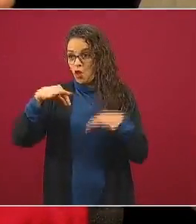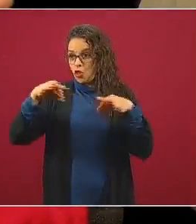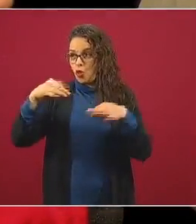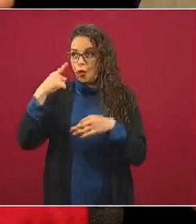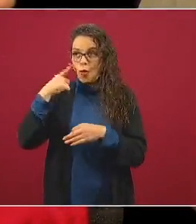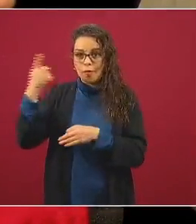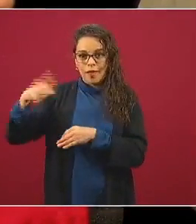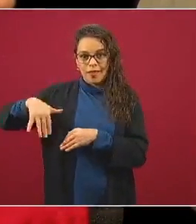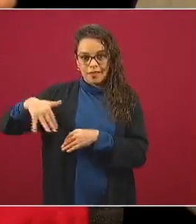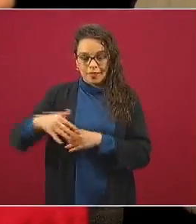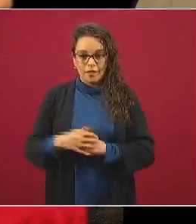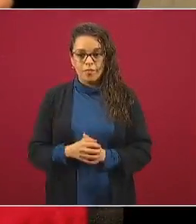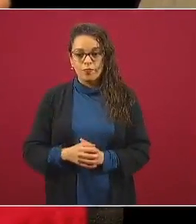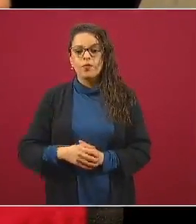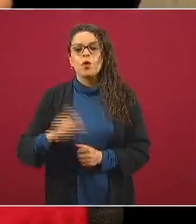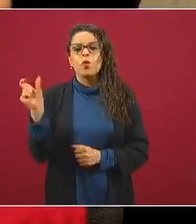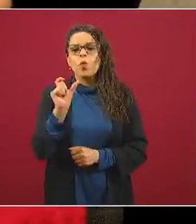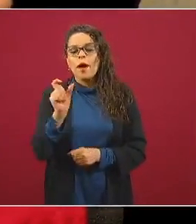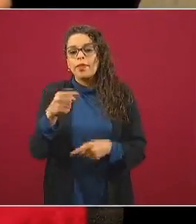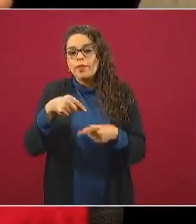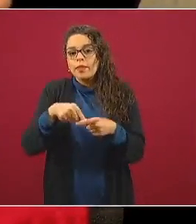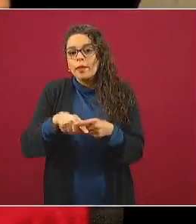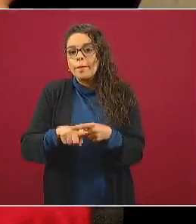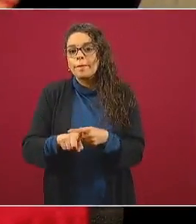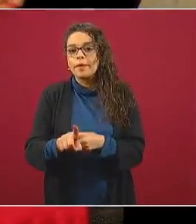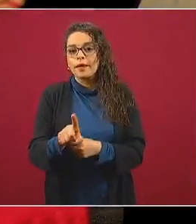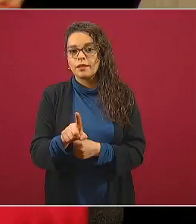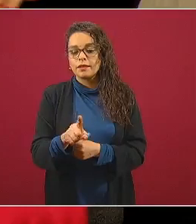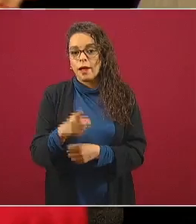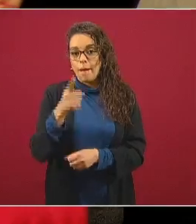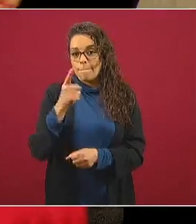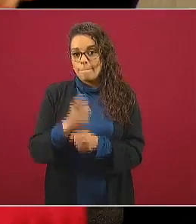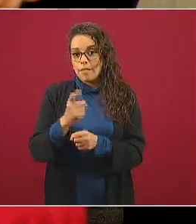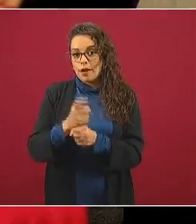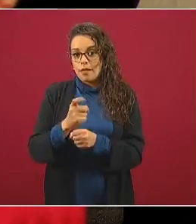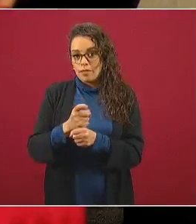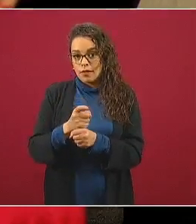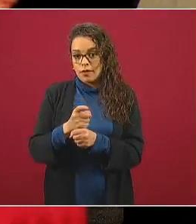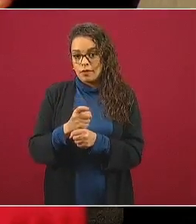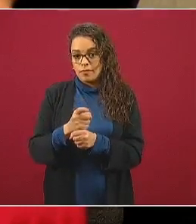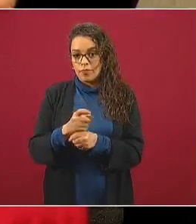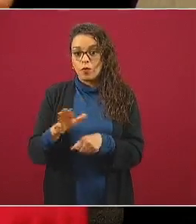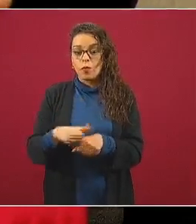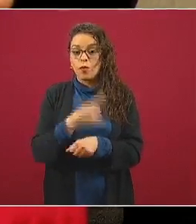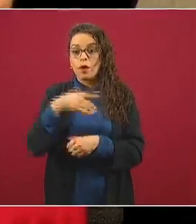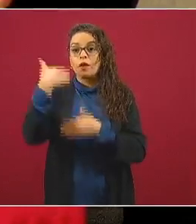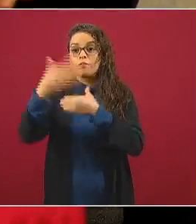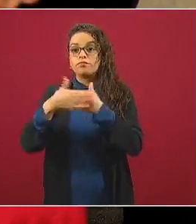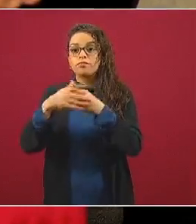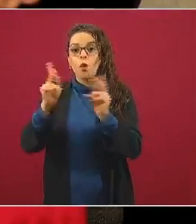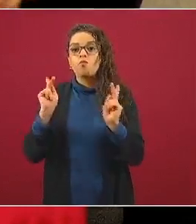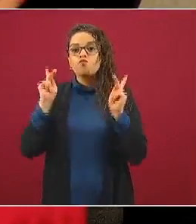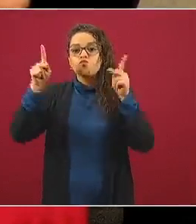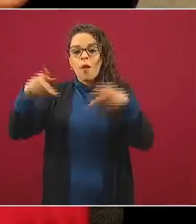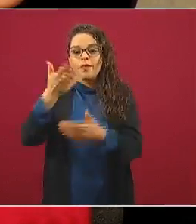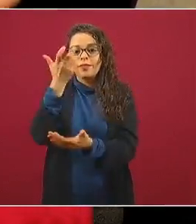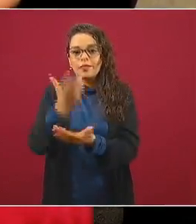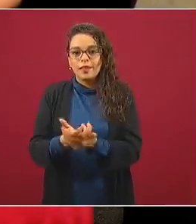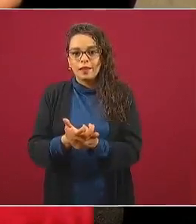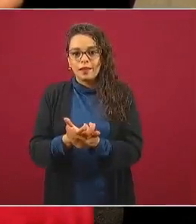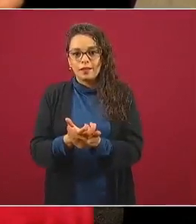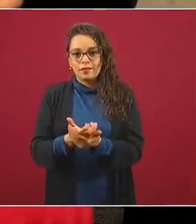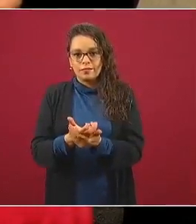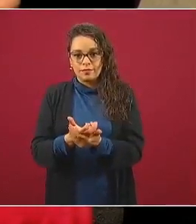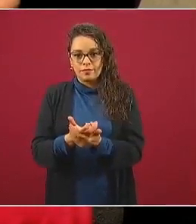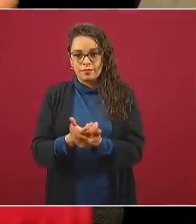a partir de cuándo. ¿A partir de cuándo será el primer puente largo? Y si también será escalonado. Si se busca